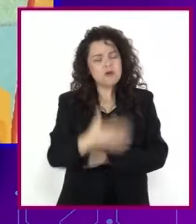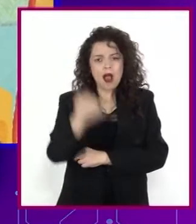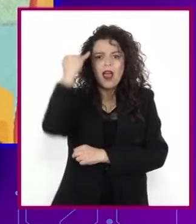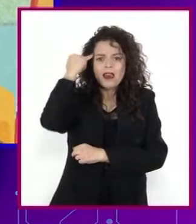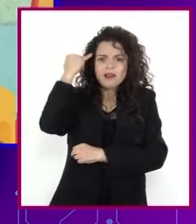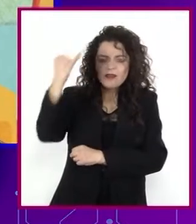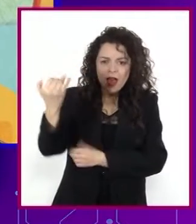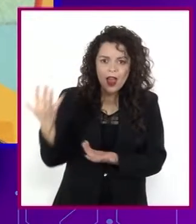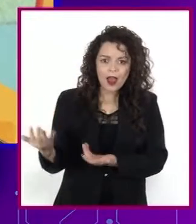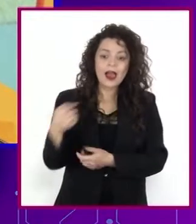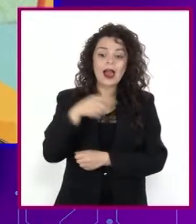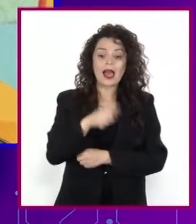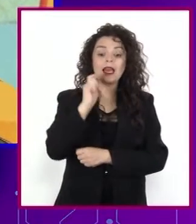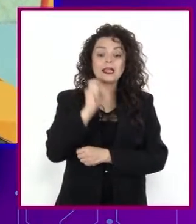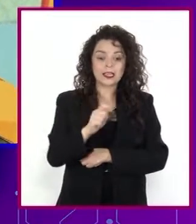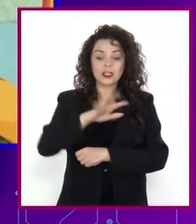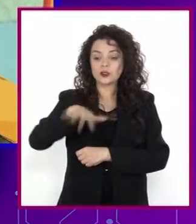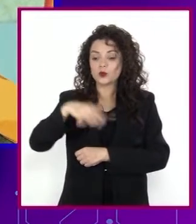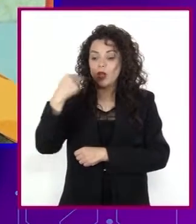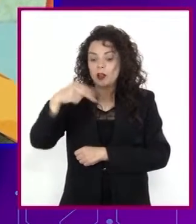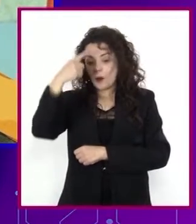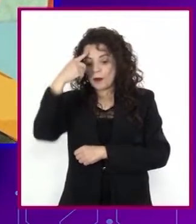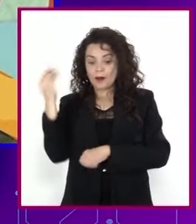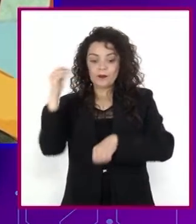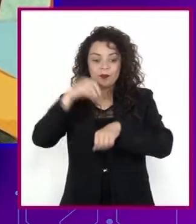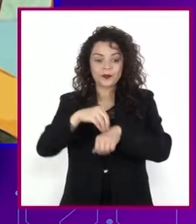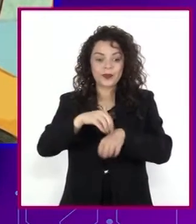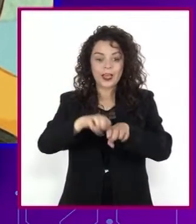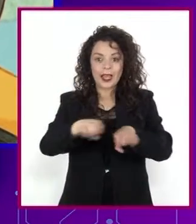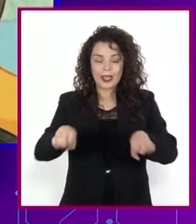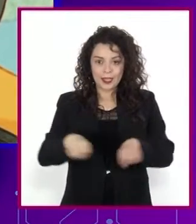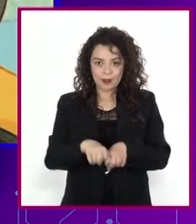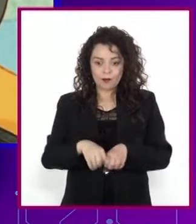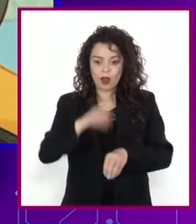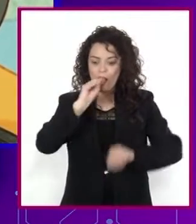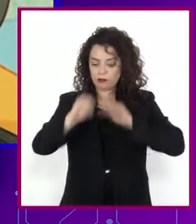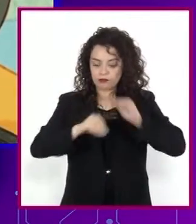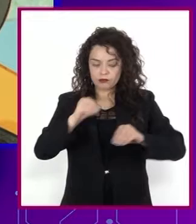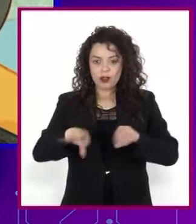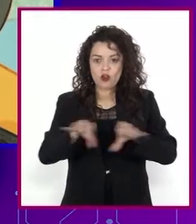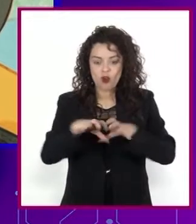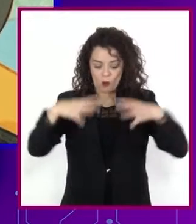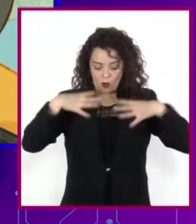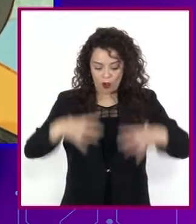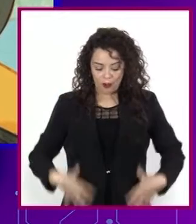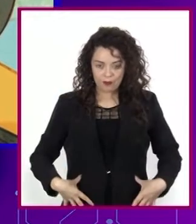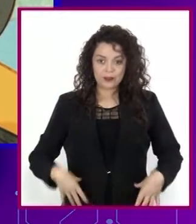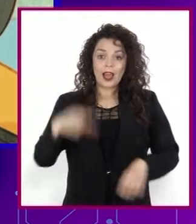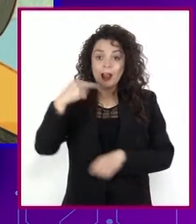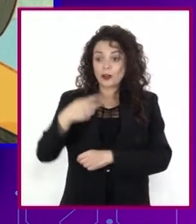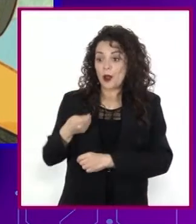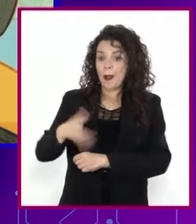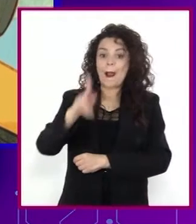buscaron un nombre para el nuevo equipo y diseñaron el uniforme. Se llamaría Panteras y vestirían de negro.